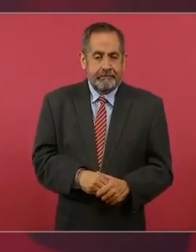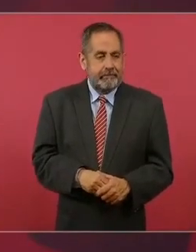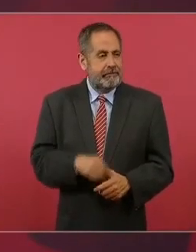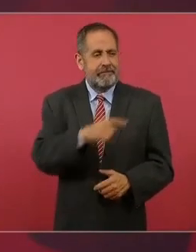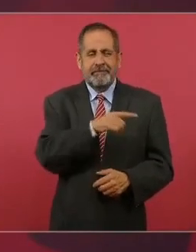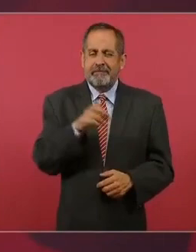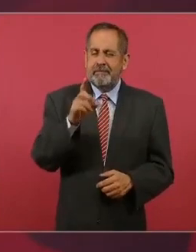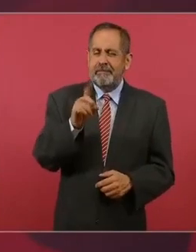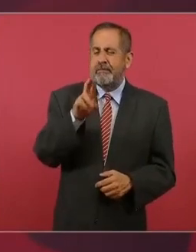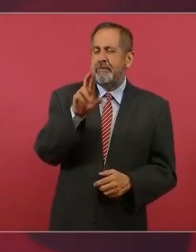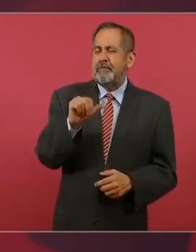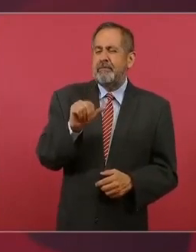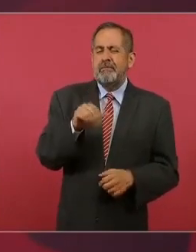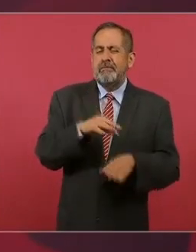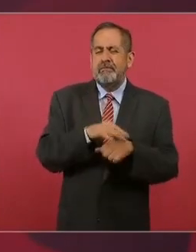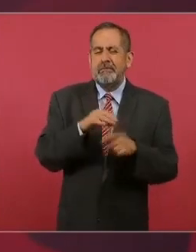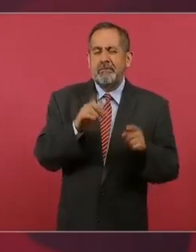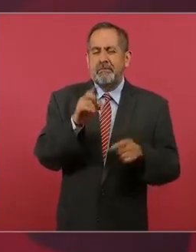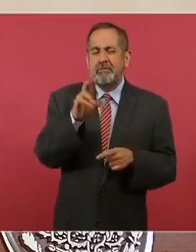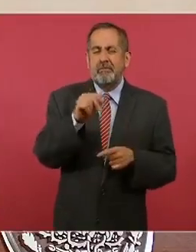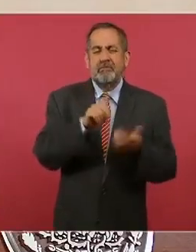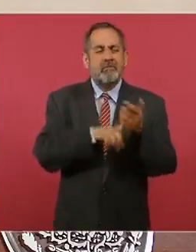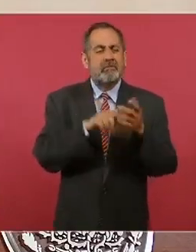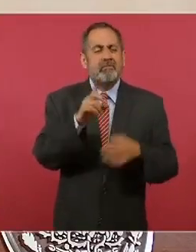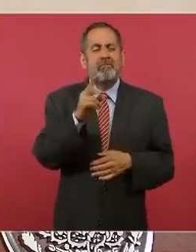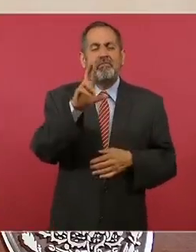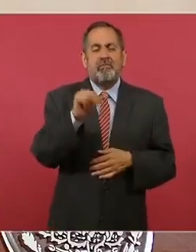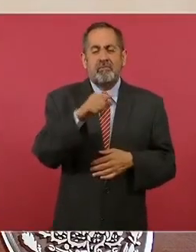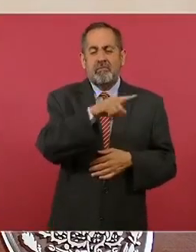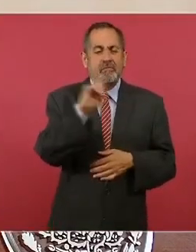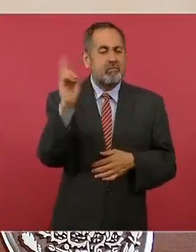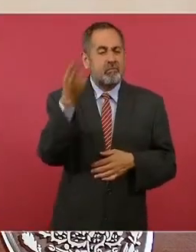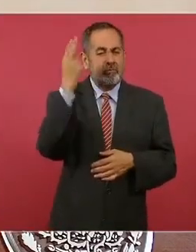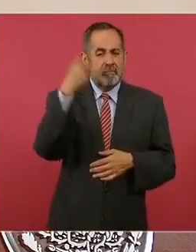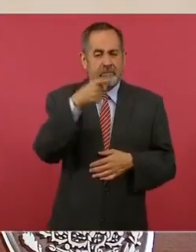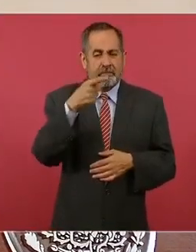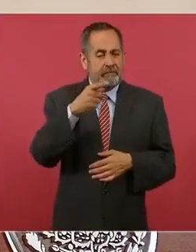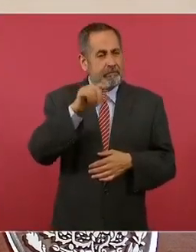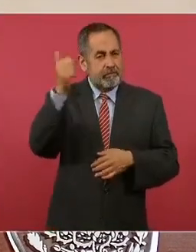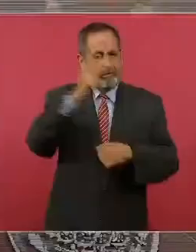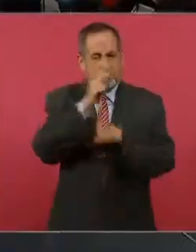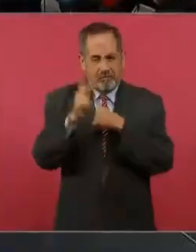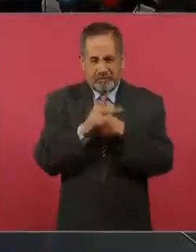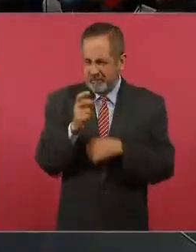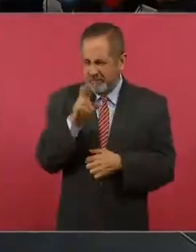doctora en ciencia política en una universidad del extranjero,